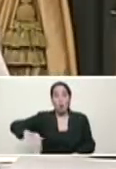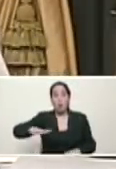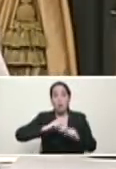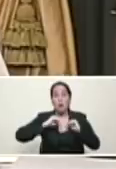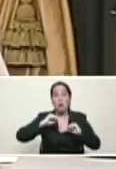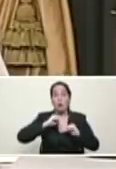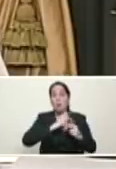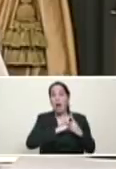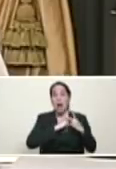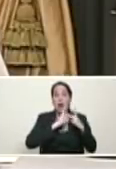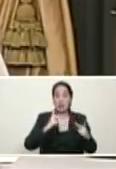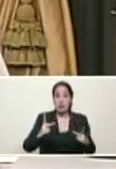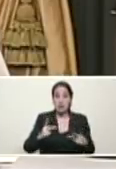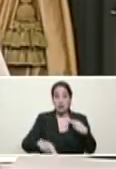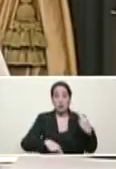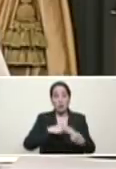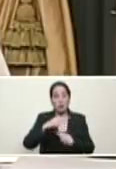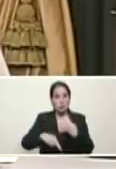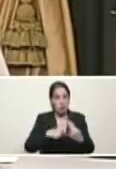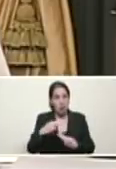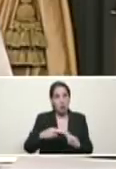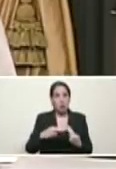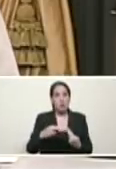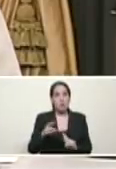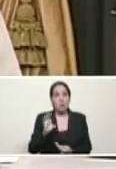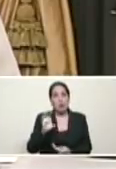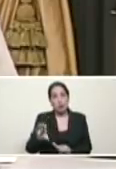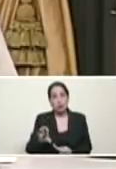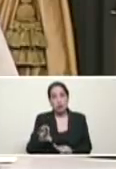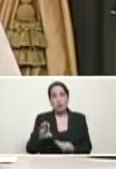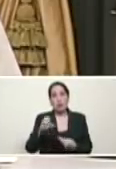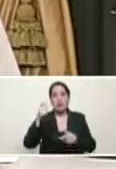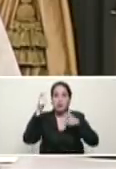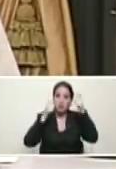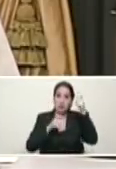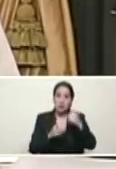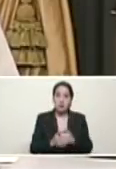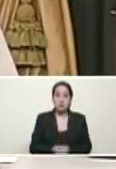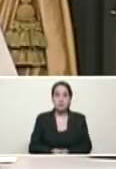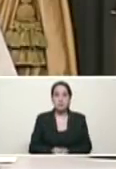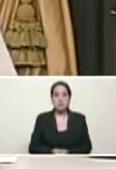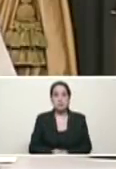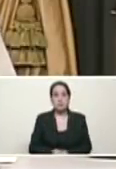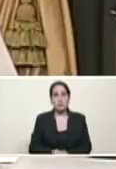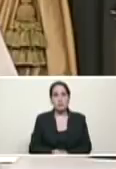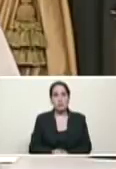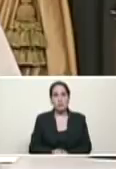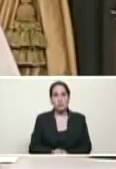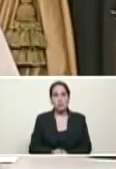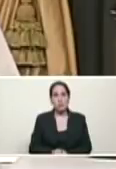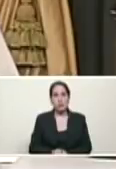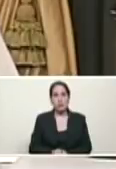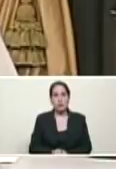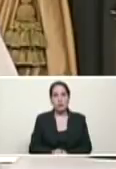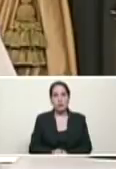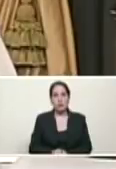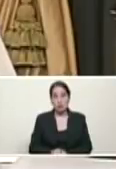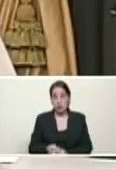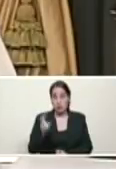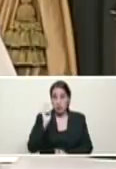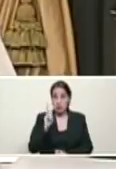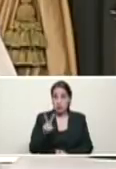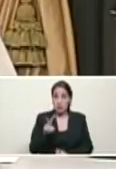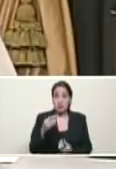enérgico, revolucionario, patriota, bolivariano y chavista. ¿Qué tal? ¿Ah? ¿Cómo les quedó el ojo? ¿Ah? A